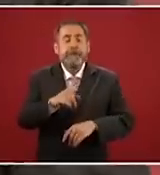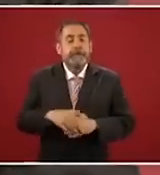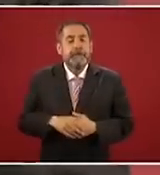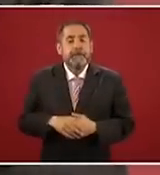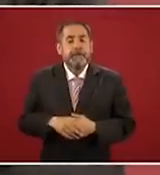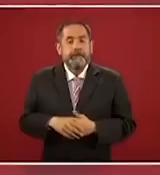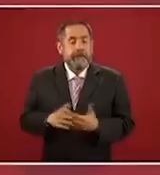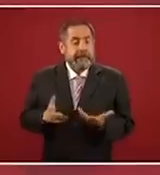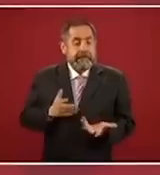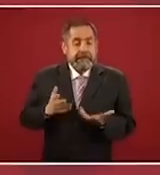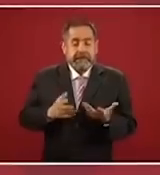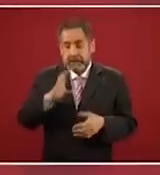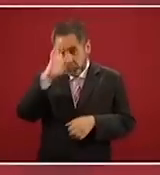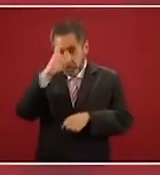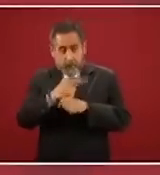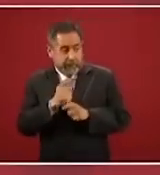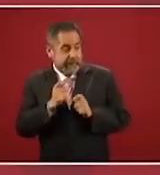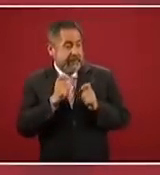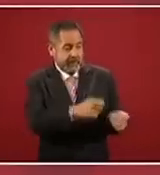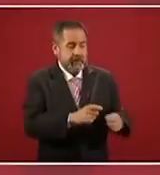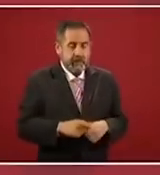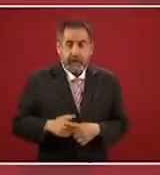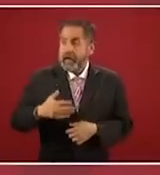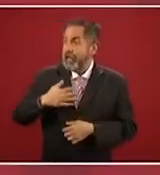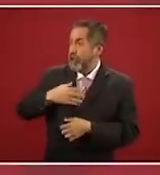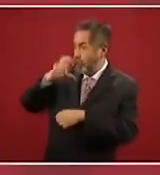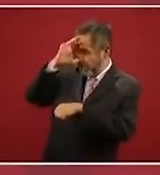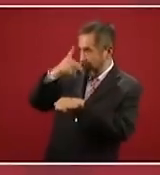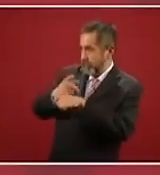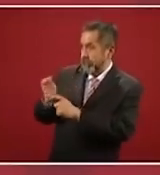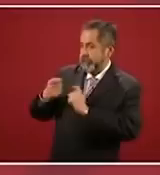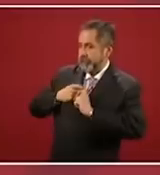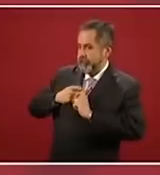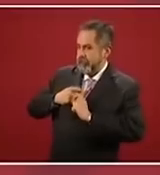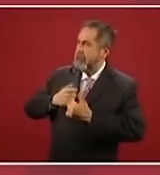Entonces, como el compadre se le quería quedar,